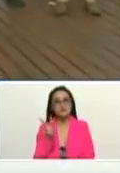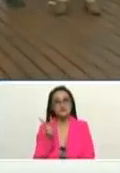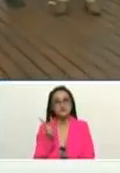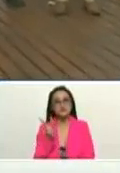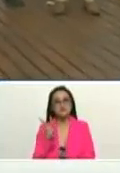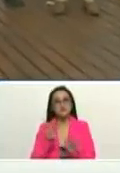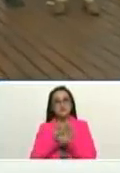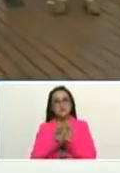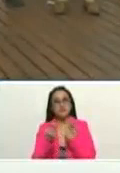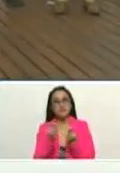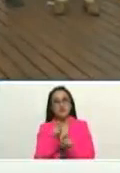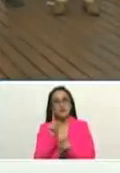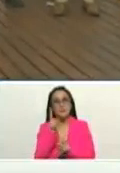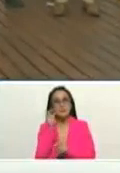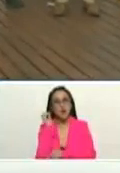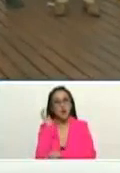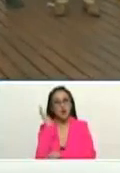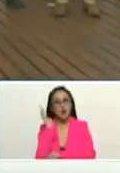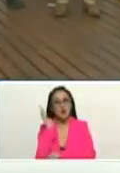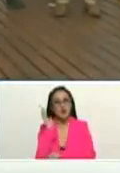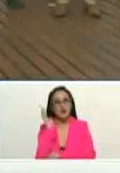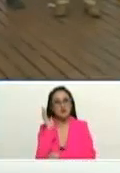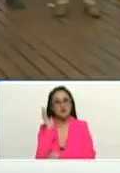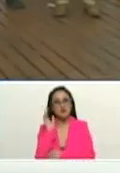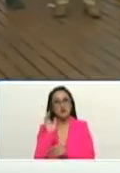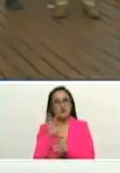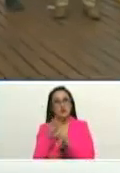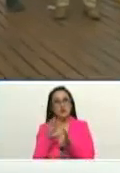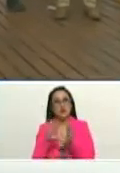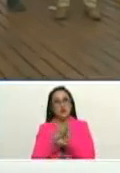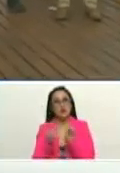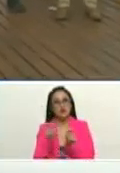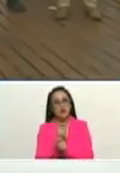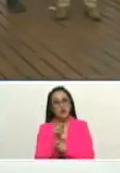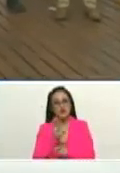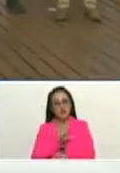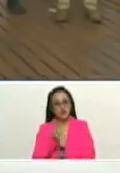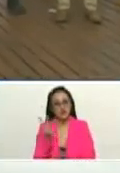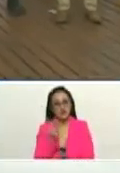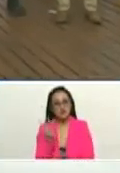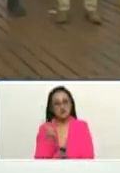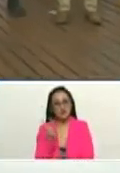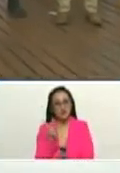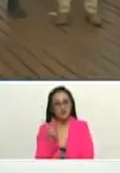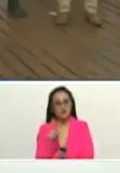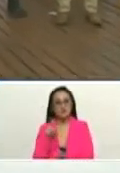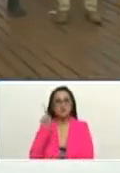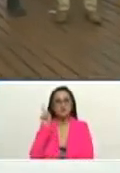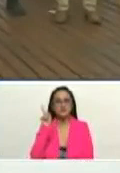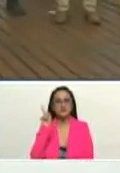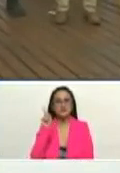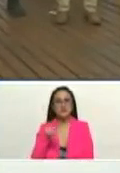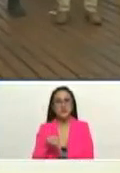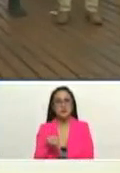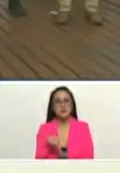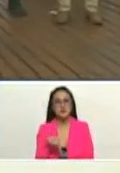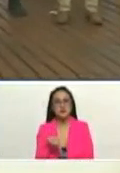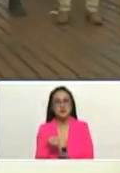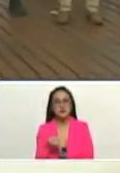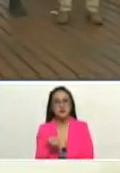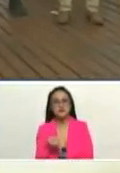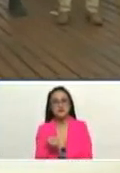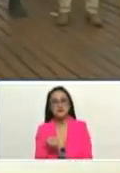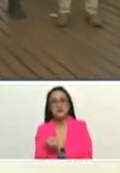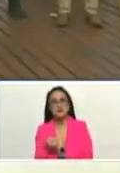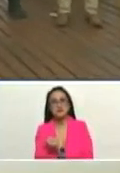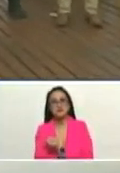constituyente del primer Congreso, constituyente de la República, y además tuvo